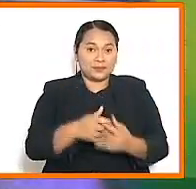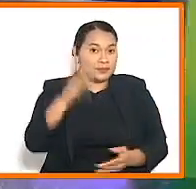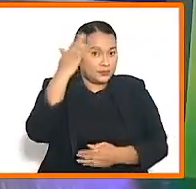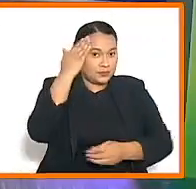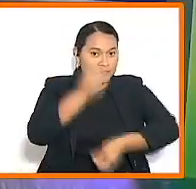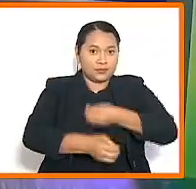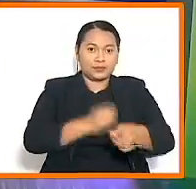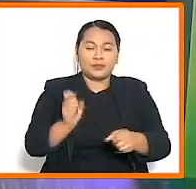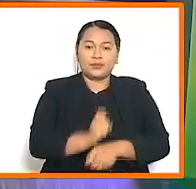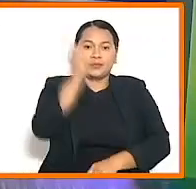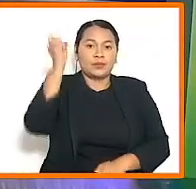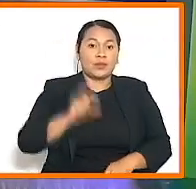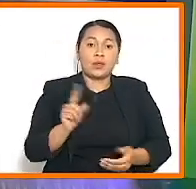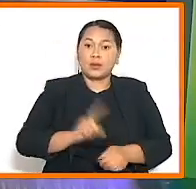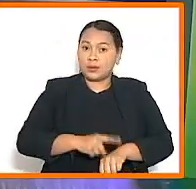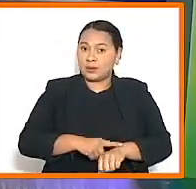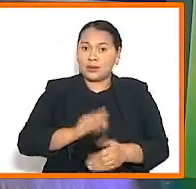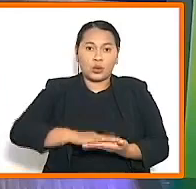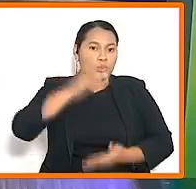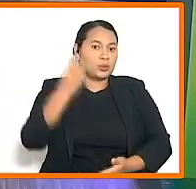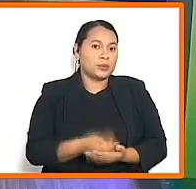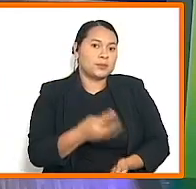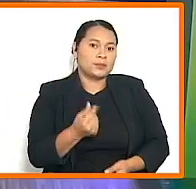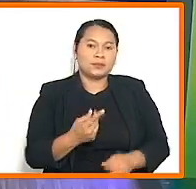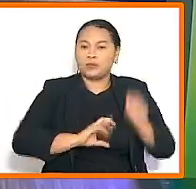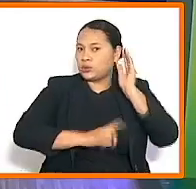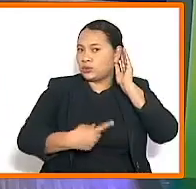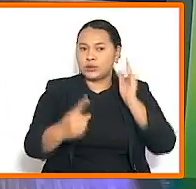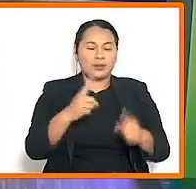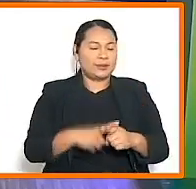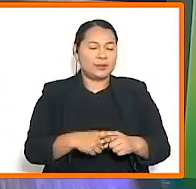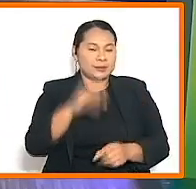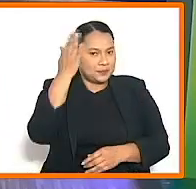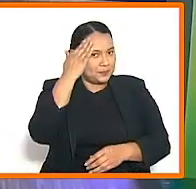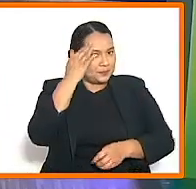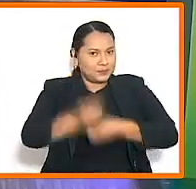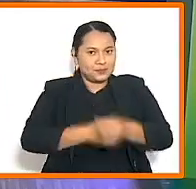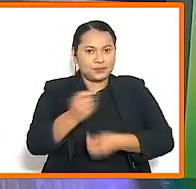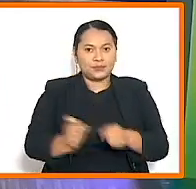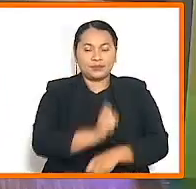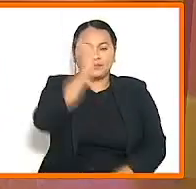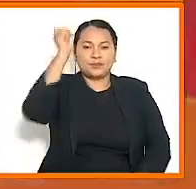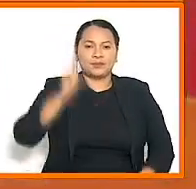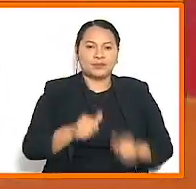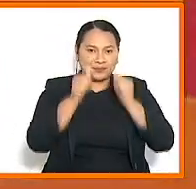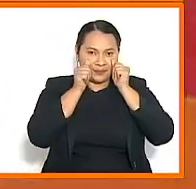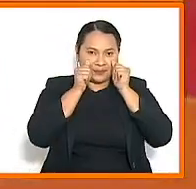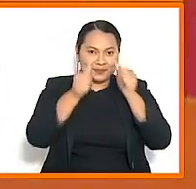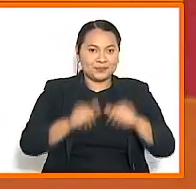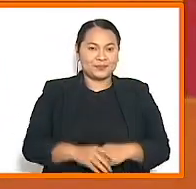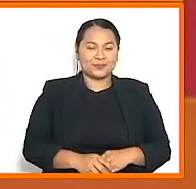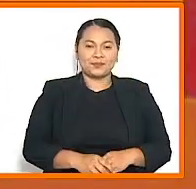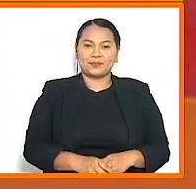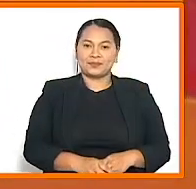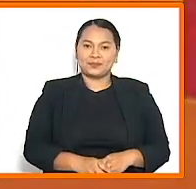de multiplicar tu dinero con Multi-X. Vamos a conocer cuál es la esfera ganadora. Atentos, que la esfera ganadora es...